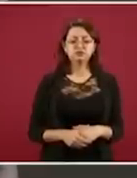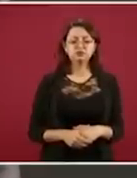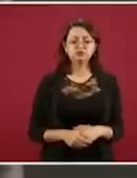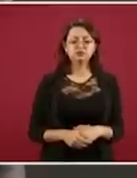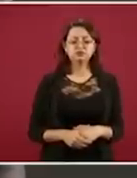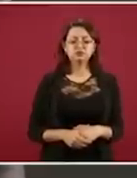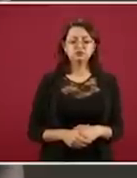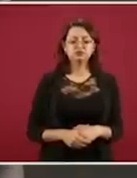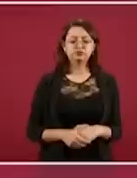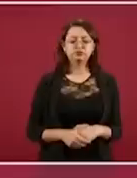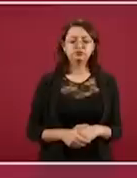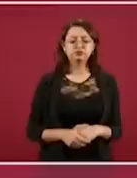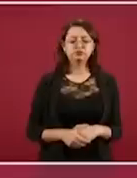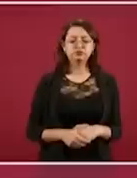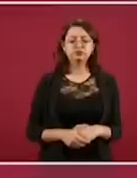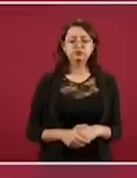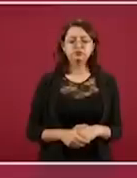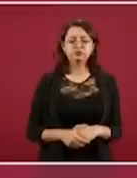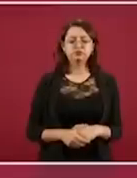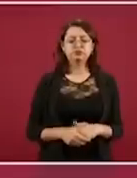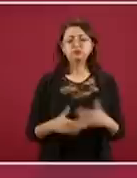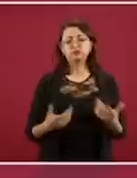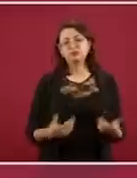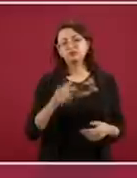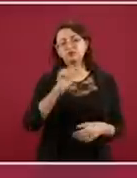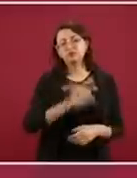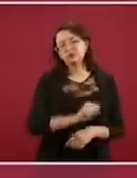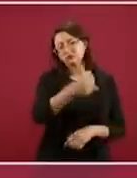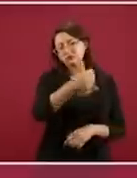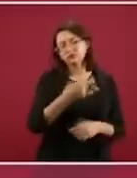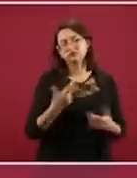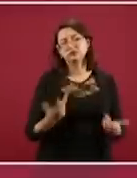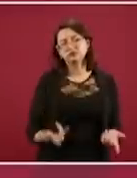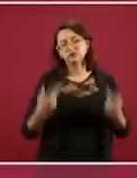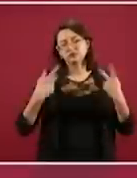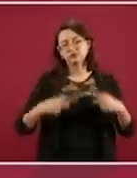permitir que agentes extranjeros